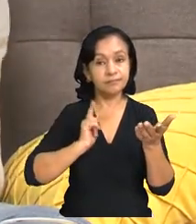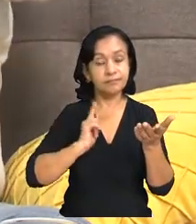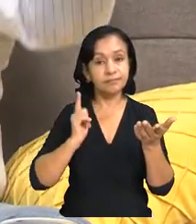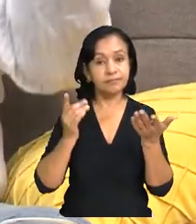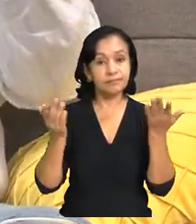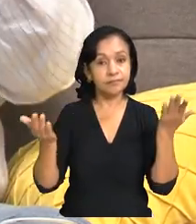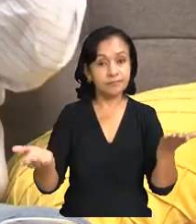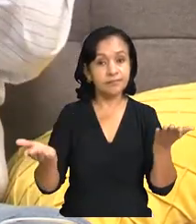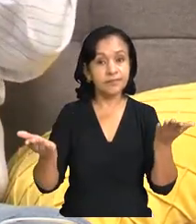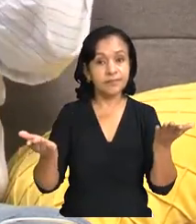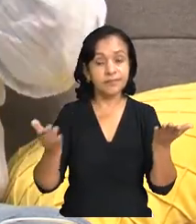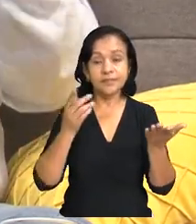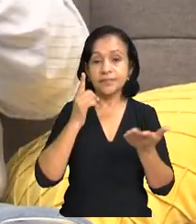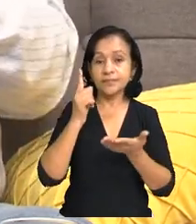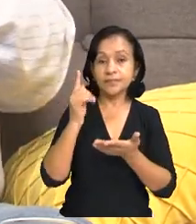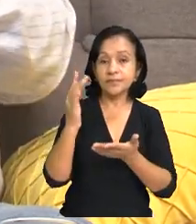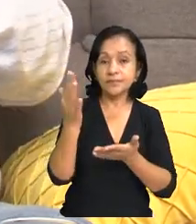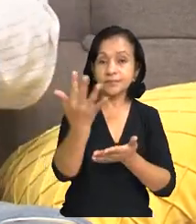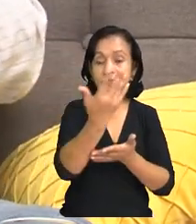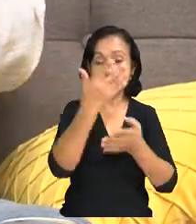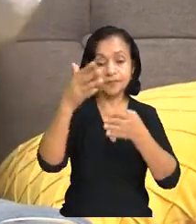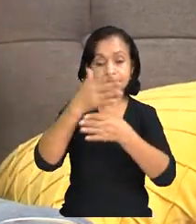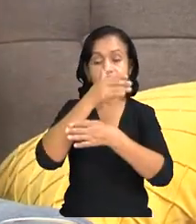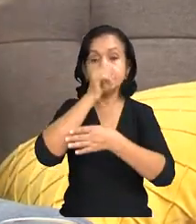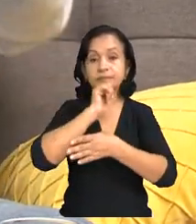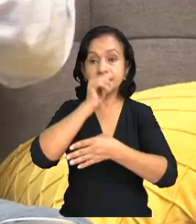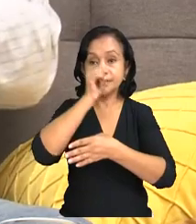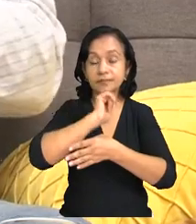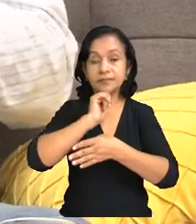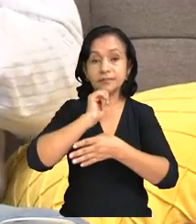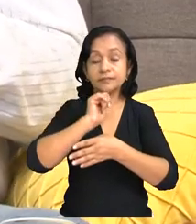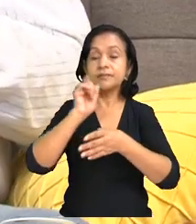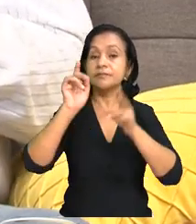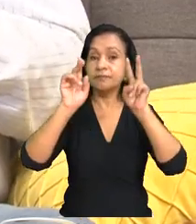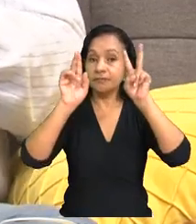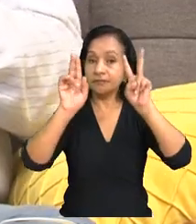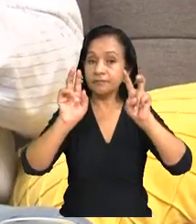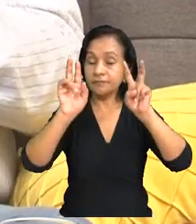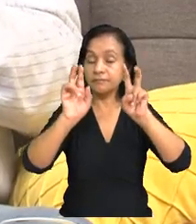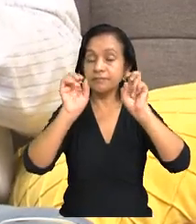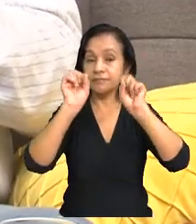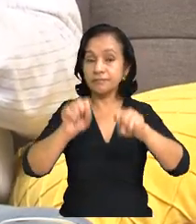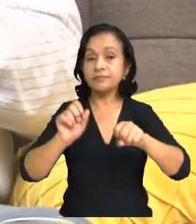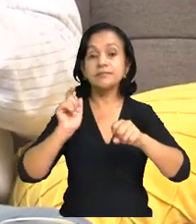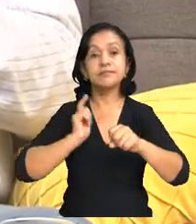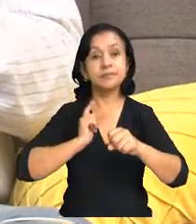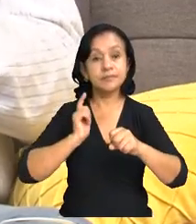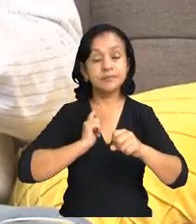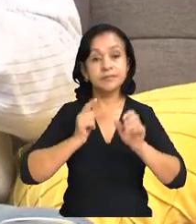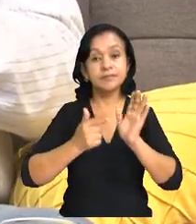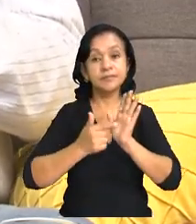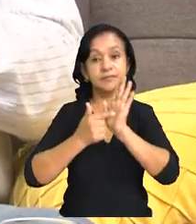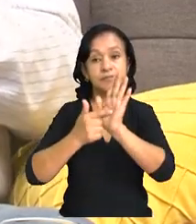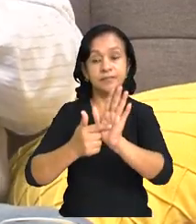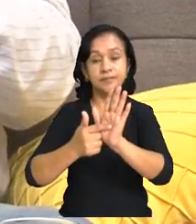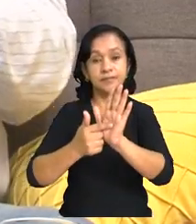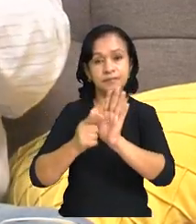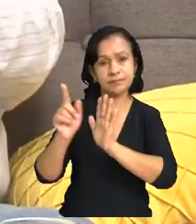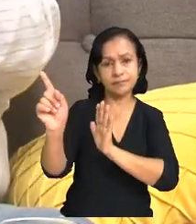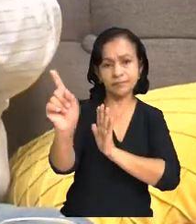que toda agua tiene un ámbito donde se mueve. Entonces, por ejemplo, de nada